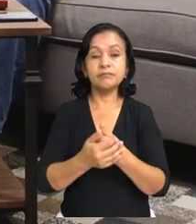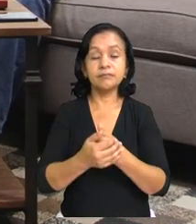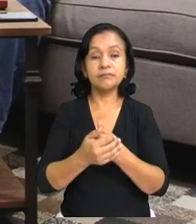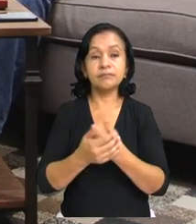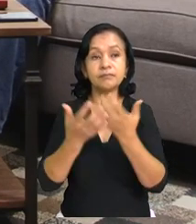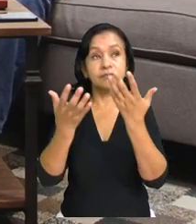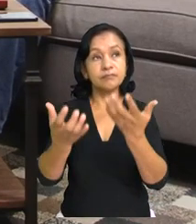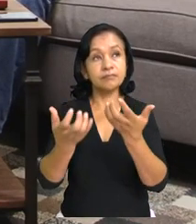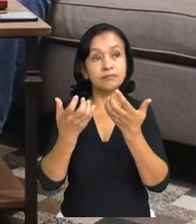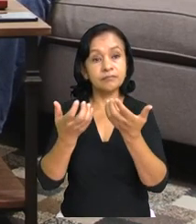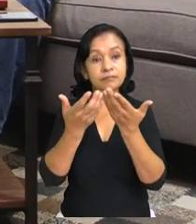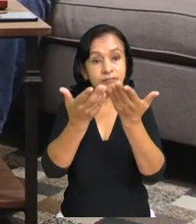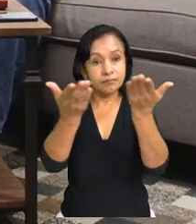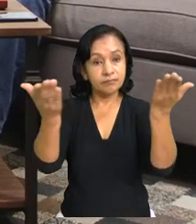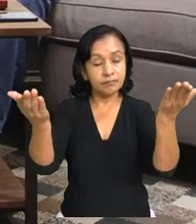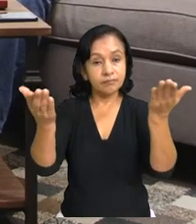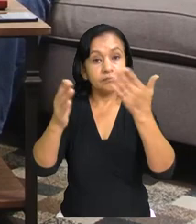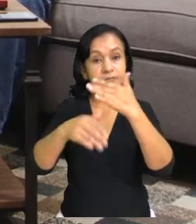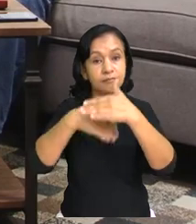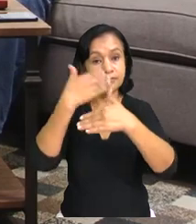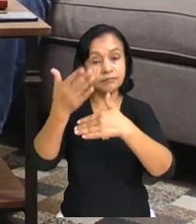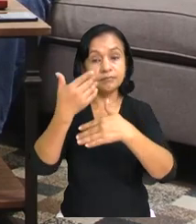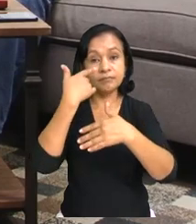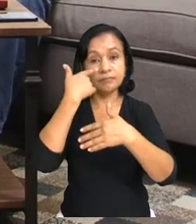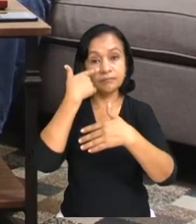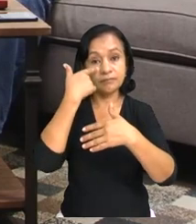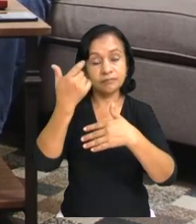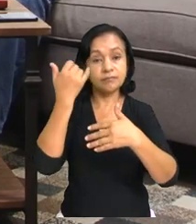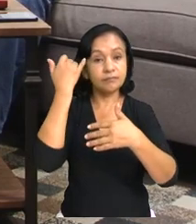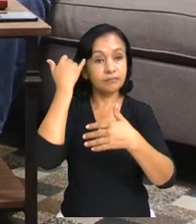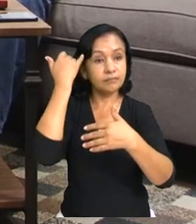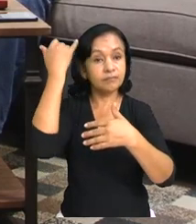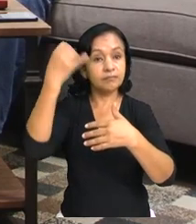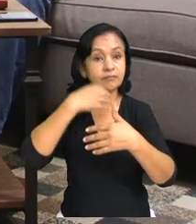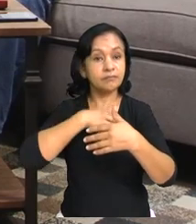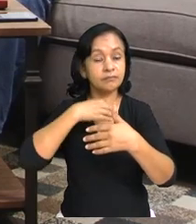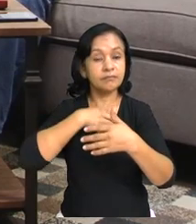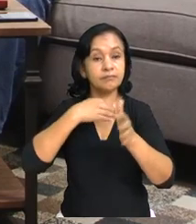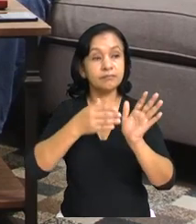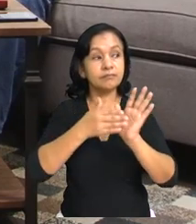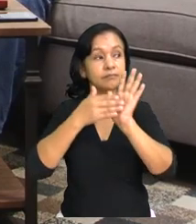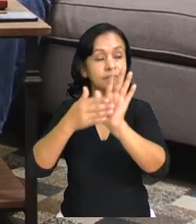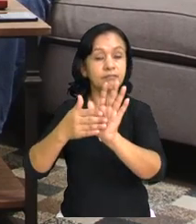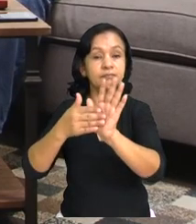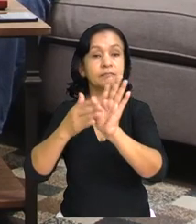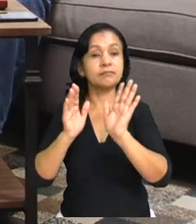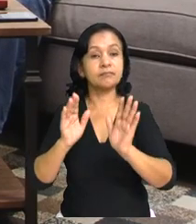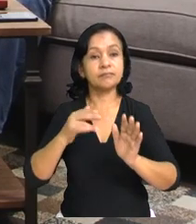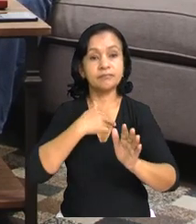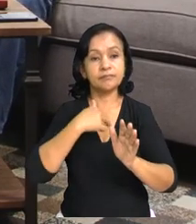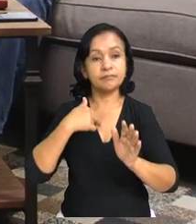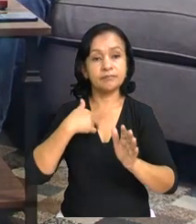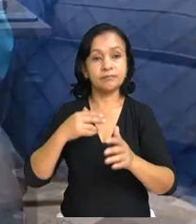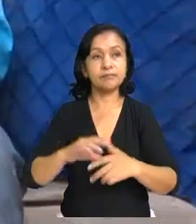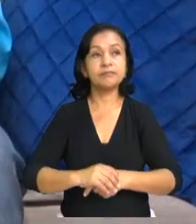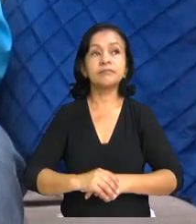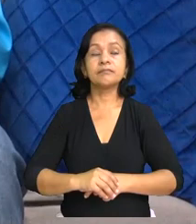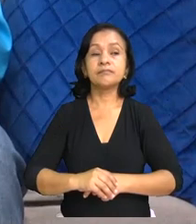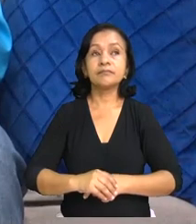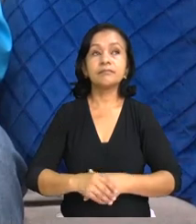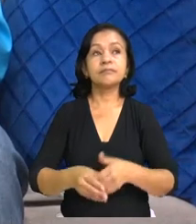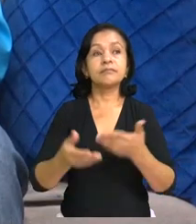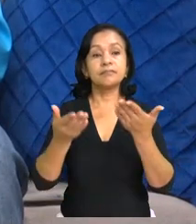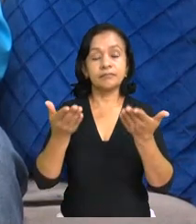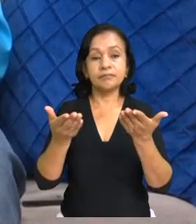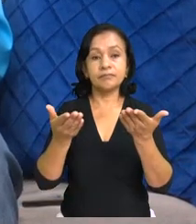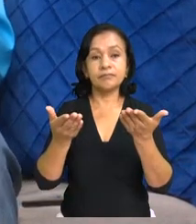Quisiera compartirlo con nuestra audiencia y después conocer sus aportes a partir de él. Le vamos a presentar y después entonces hacemos este proceso de conversación. Adelante con